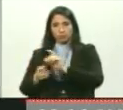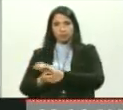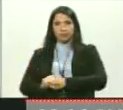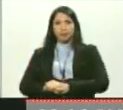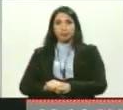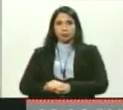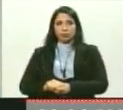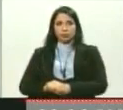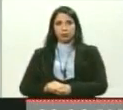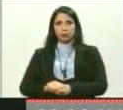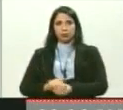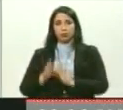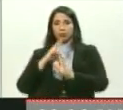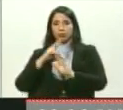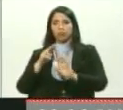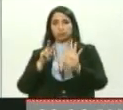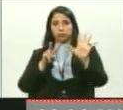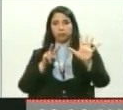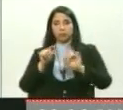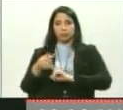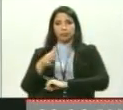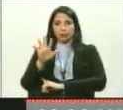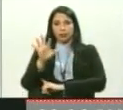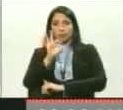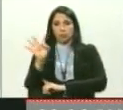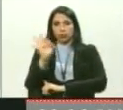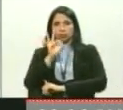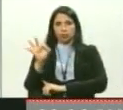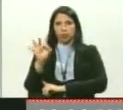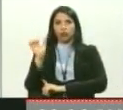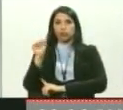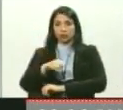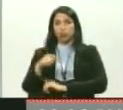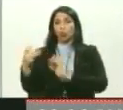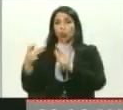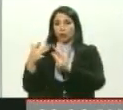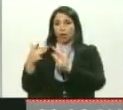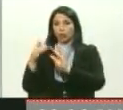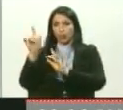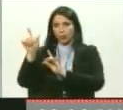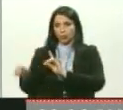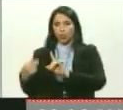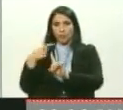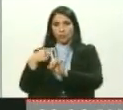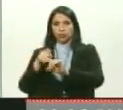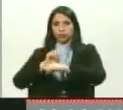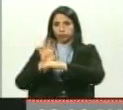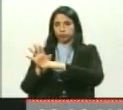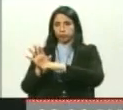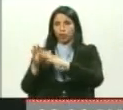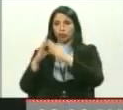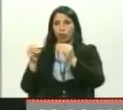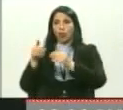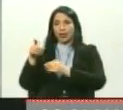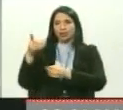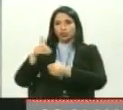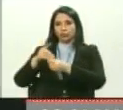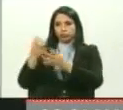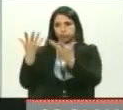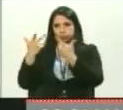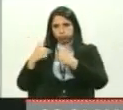Y contesta el 7.5% que sí ha tenido contacto. Todo esto nos sirve para los datos de la